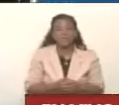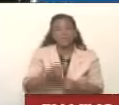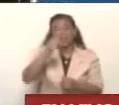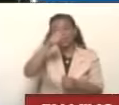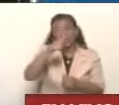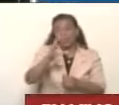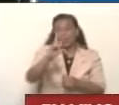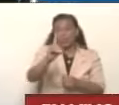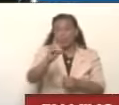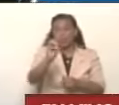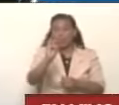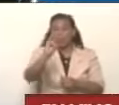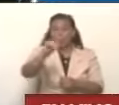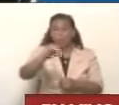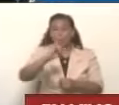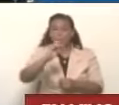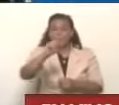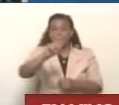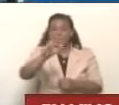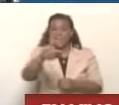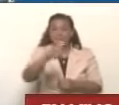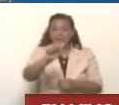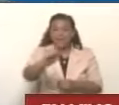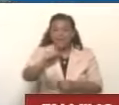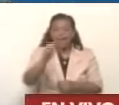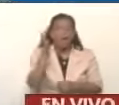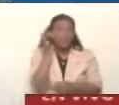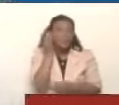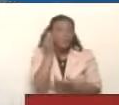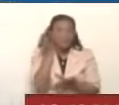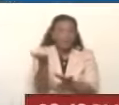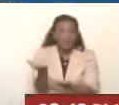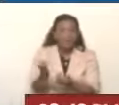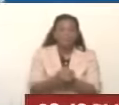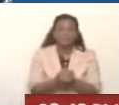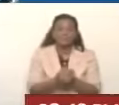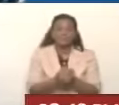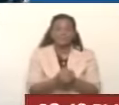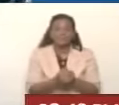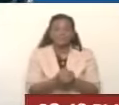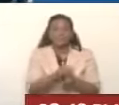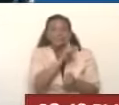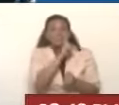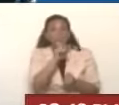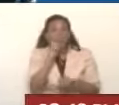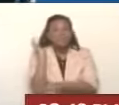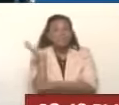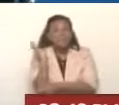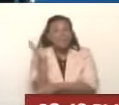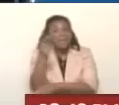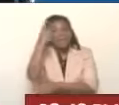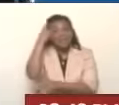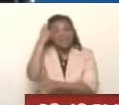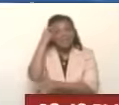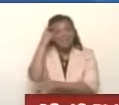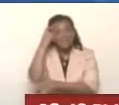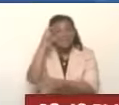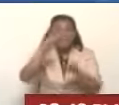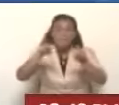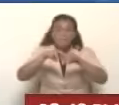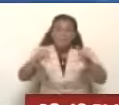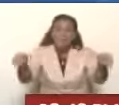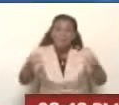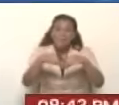Dominga. Santa Dominga Rosario, Santa Domingo, qué bonito estuvo esa asamblea, Santa.